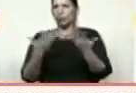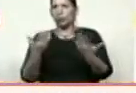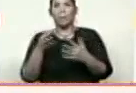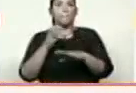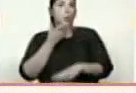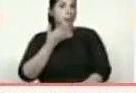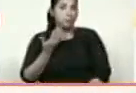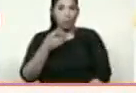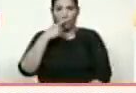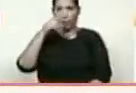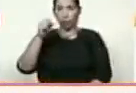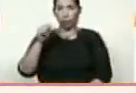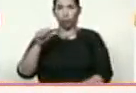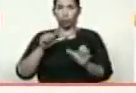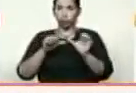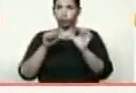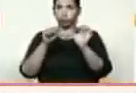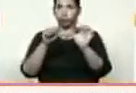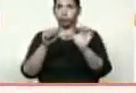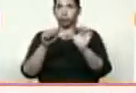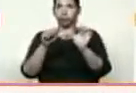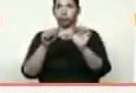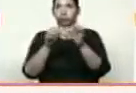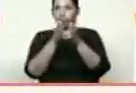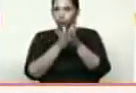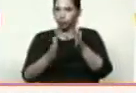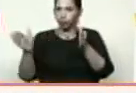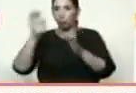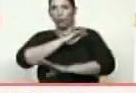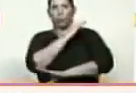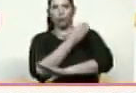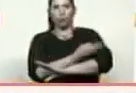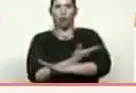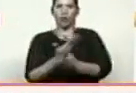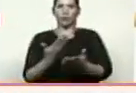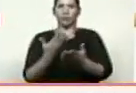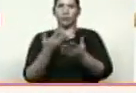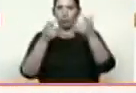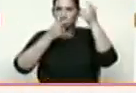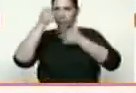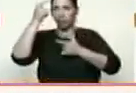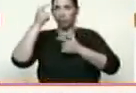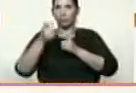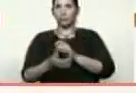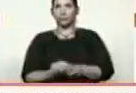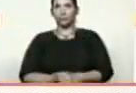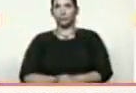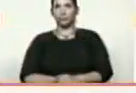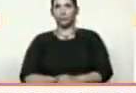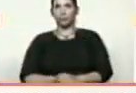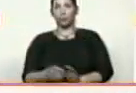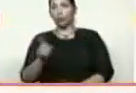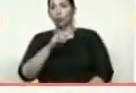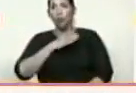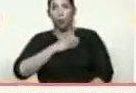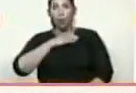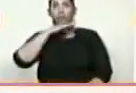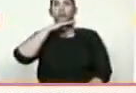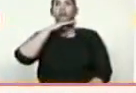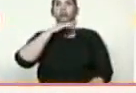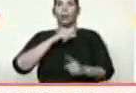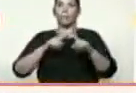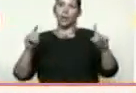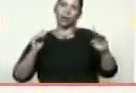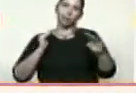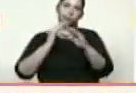continúa. La muerte de Chávez, el asesinato de Chávez, no fue suficiente para frenar los avances